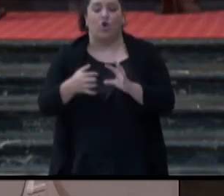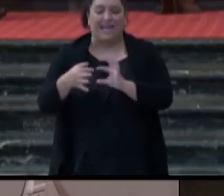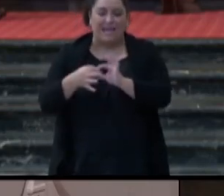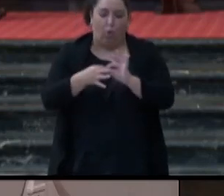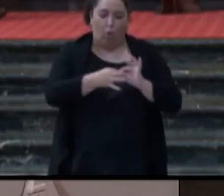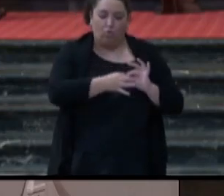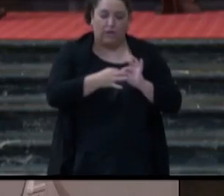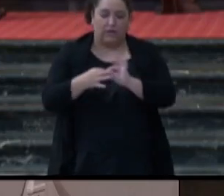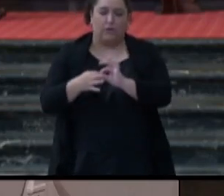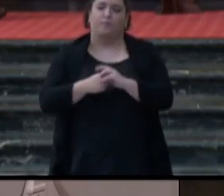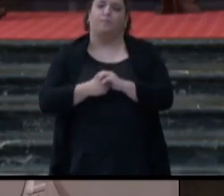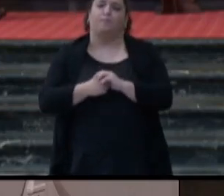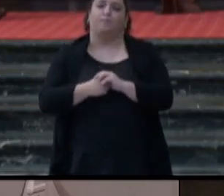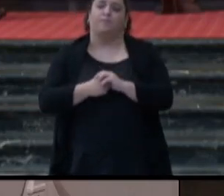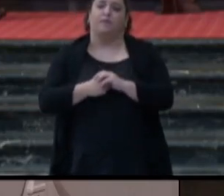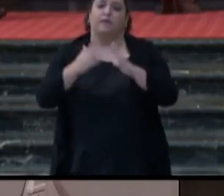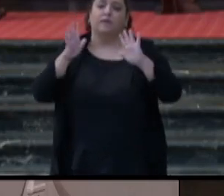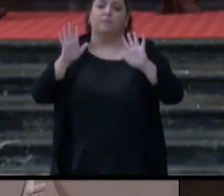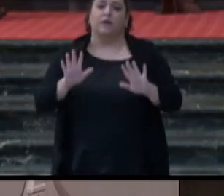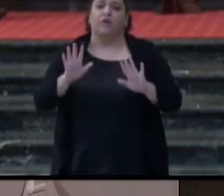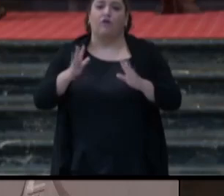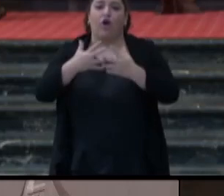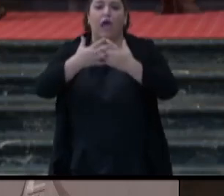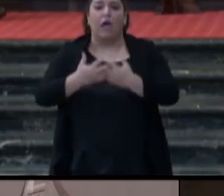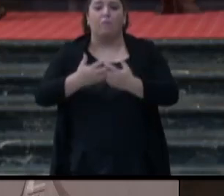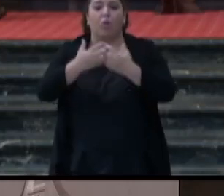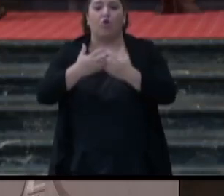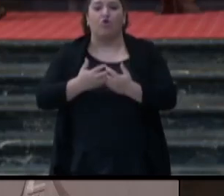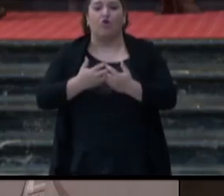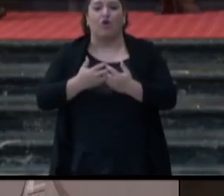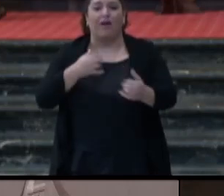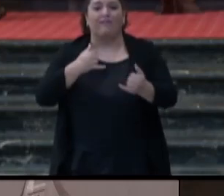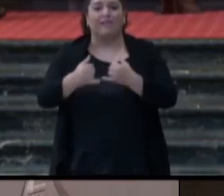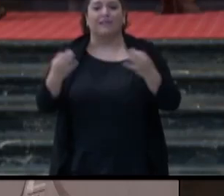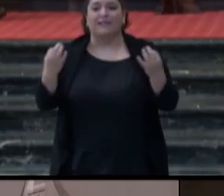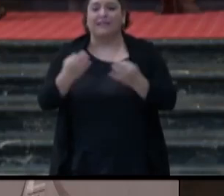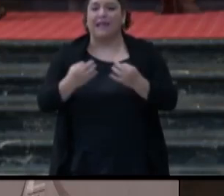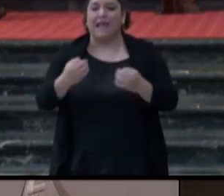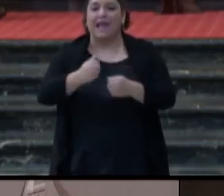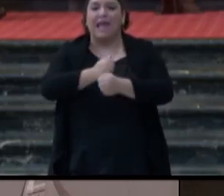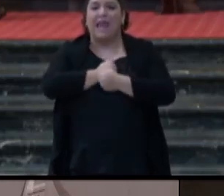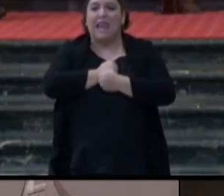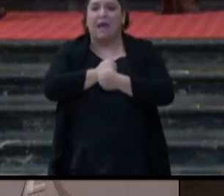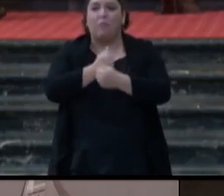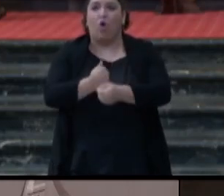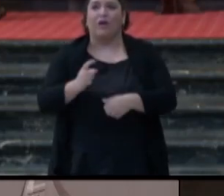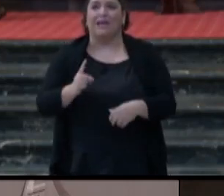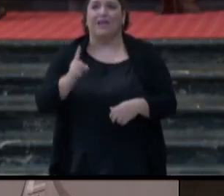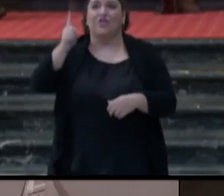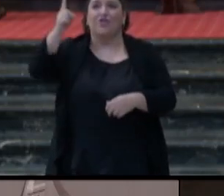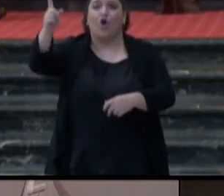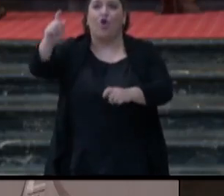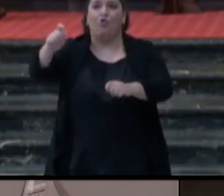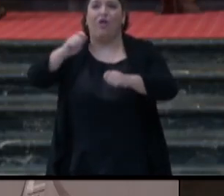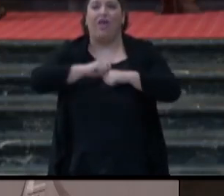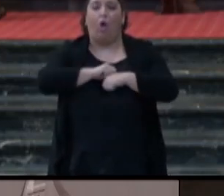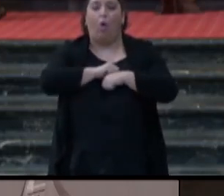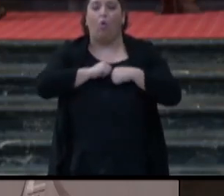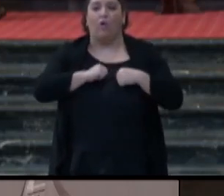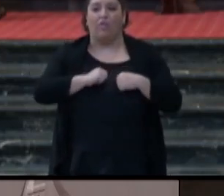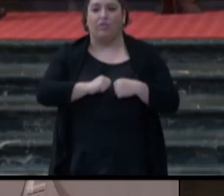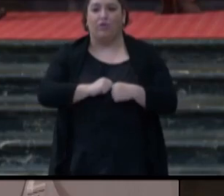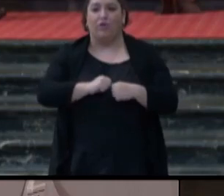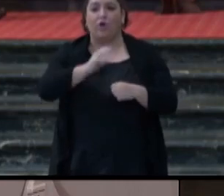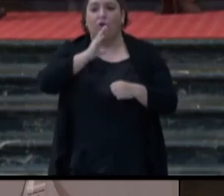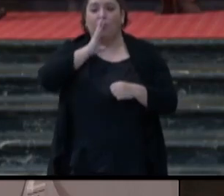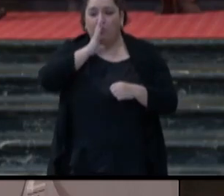pero ciertamente El motor es el amor que Dios ha puesto en nuestros corazones primero por esta